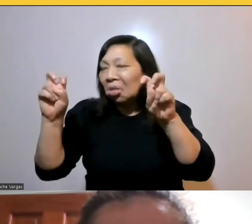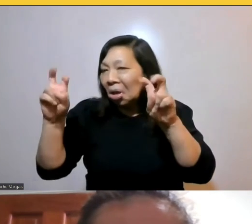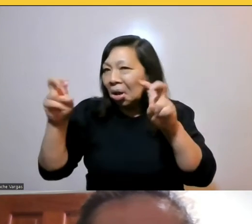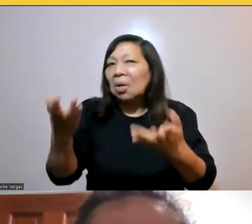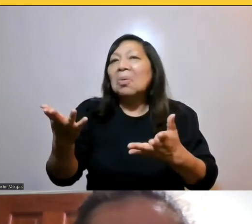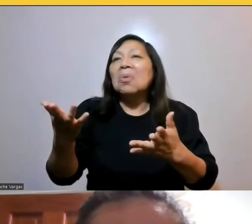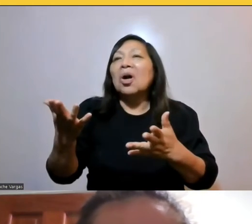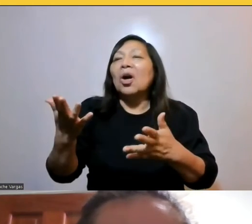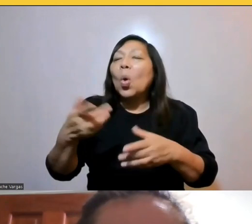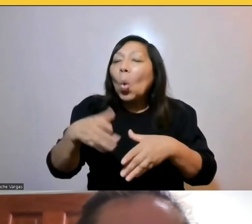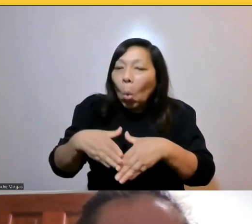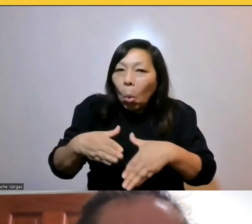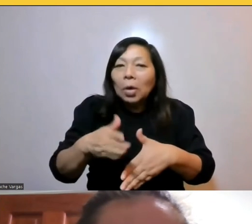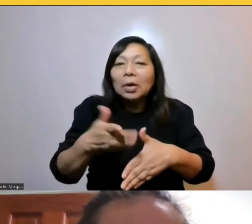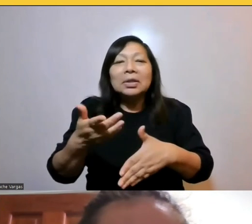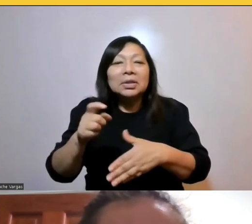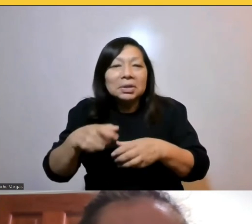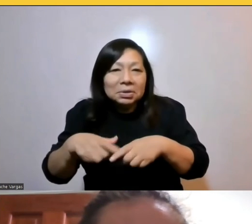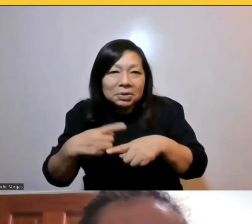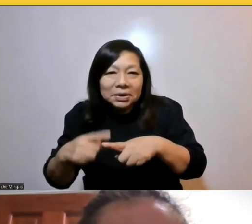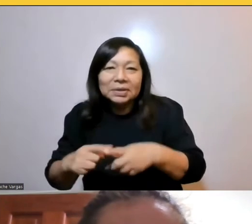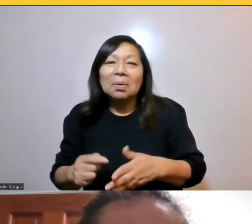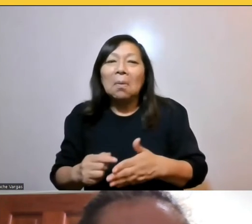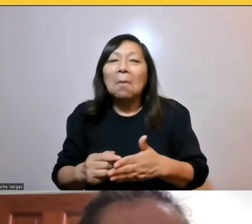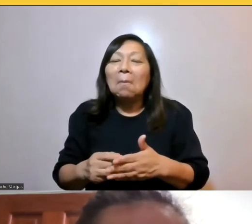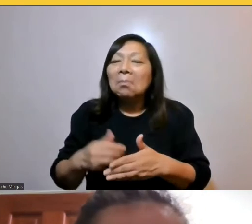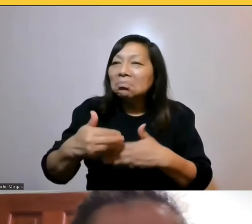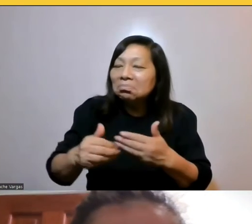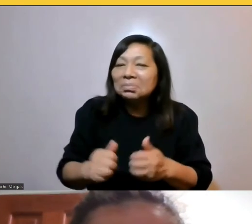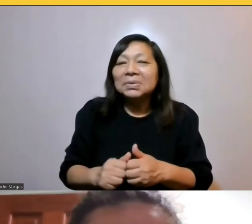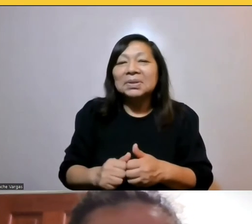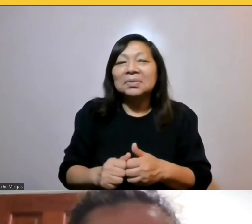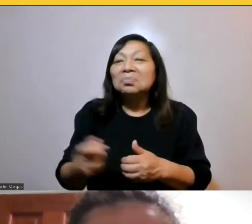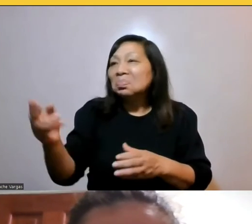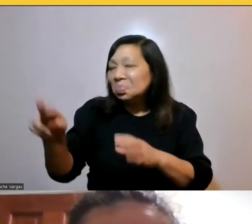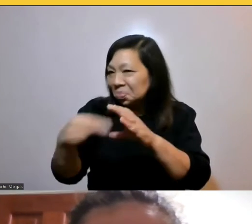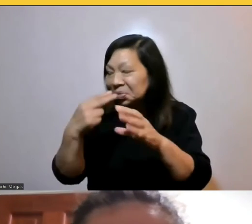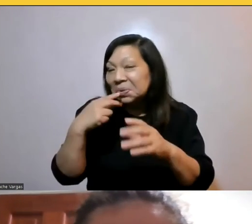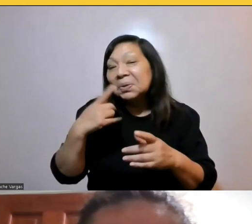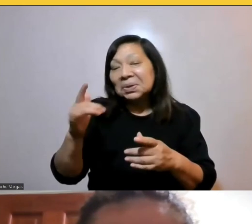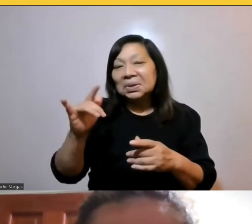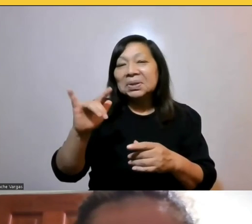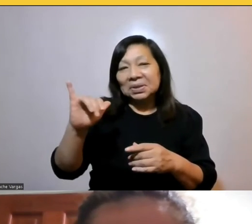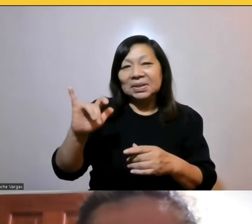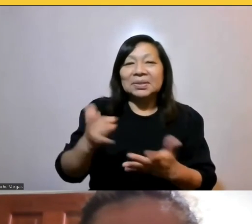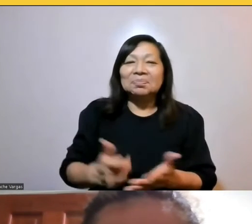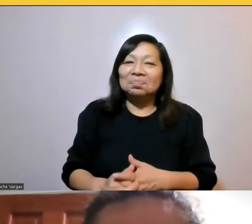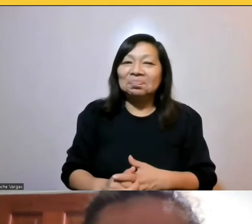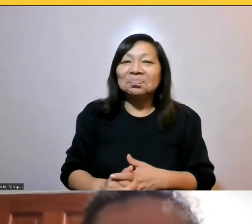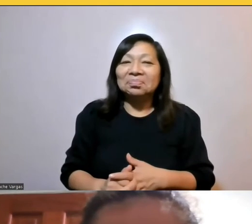higiene íntima, salud sexual, anticonceptivos y problemas ginecológicos. Así que por ahí me pueden contactar. Y